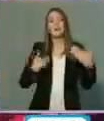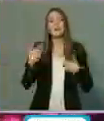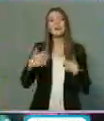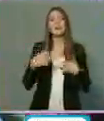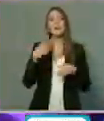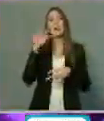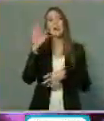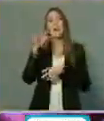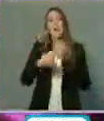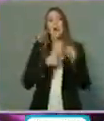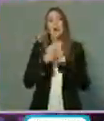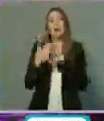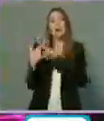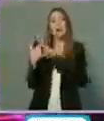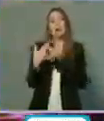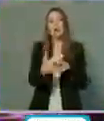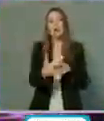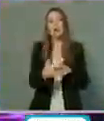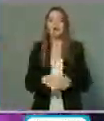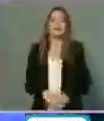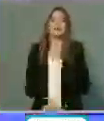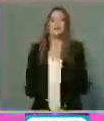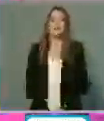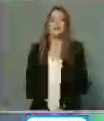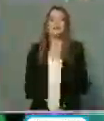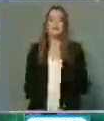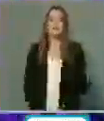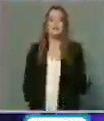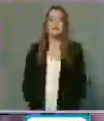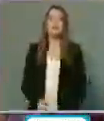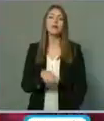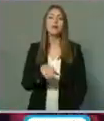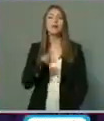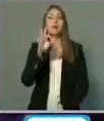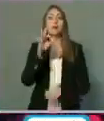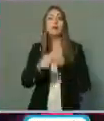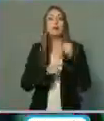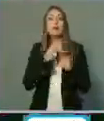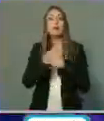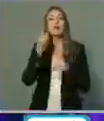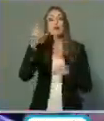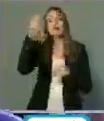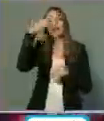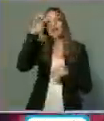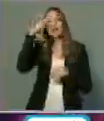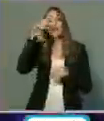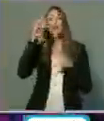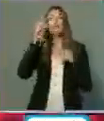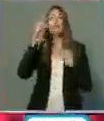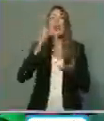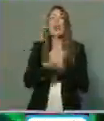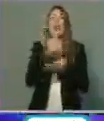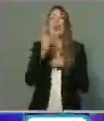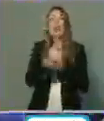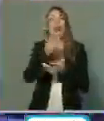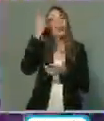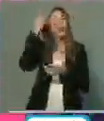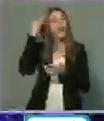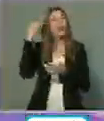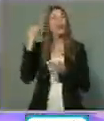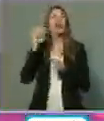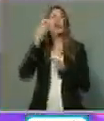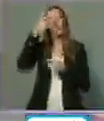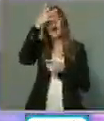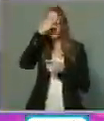cumplir. Wow. Negro, 40 años de muchas experiencias, de muchas cabelleras ganadas, de muchos títulos ganados,